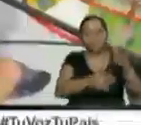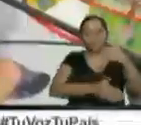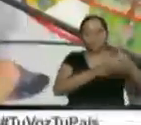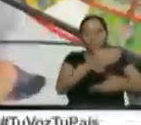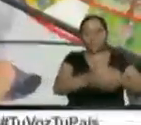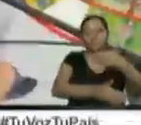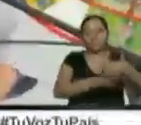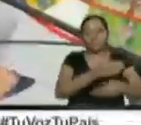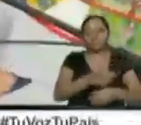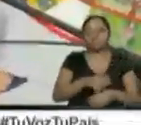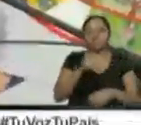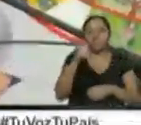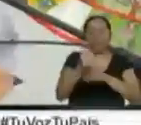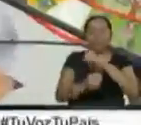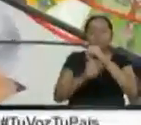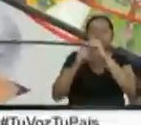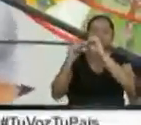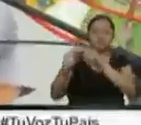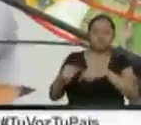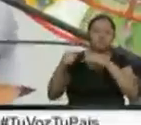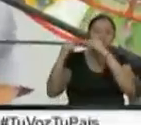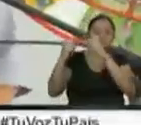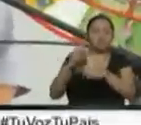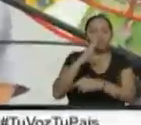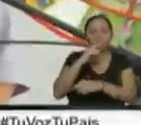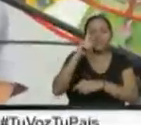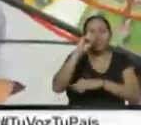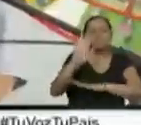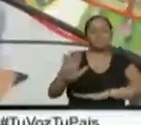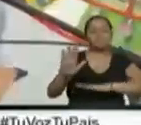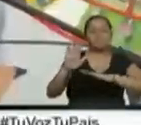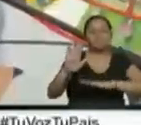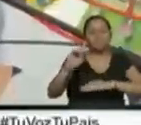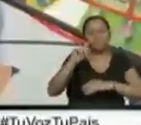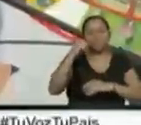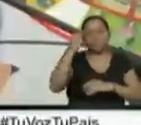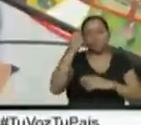progreso. Han pasado 10 años desde que Rafael Correa asumió el gobierno.